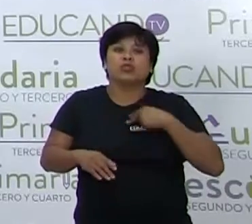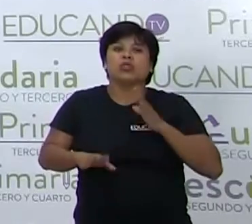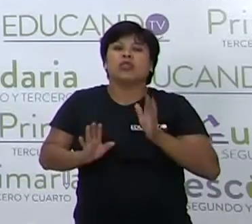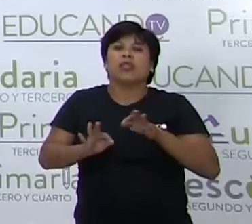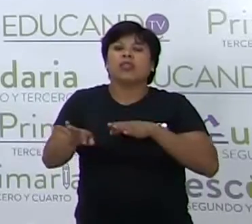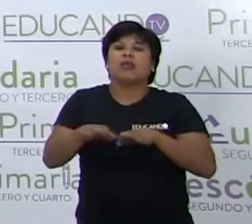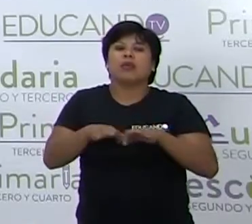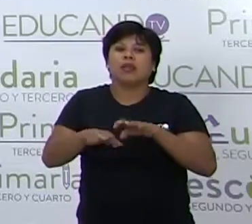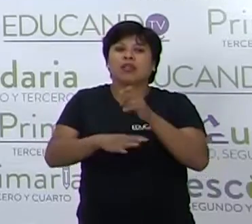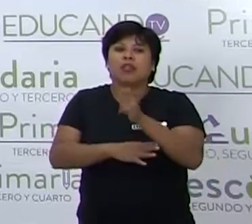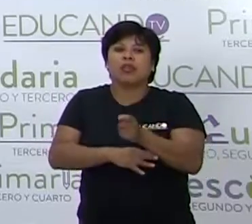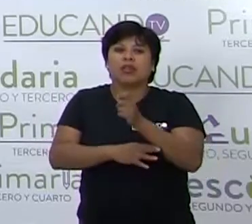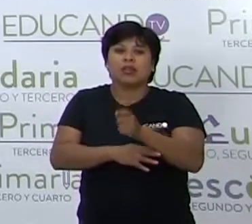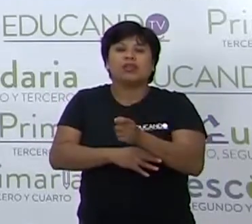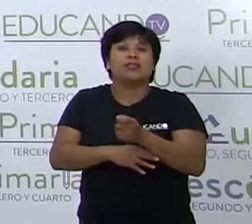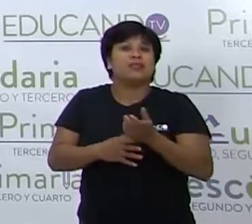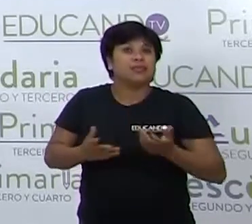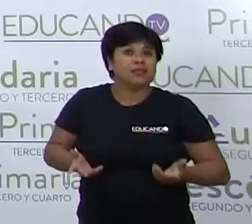que son, ¿qué?